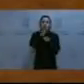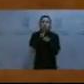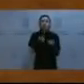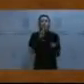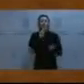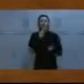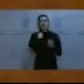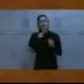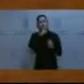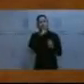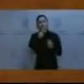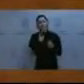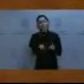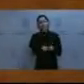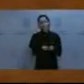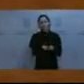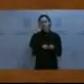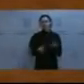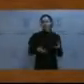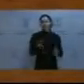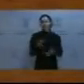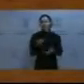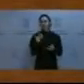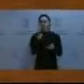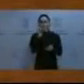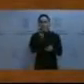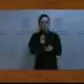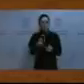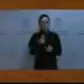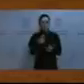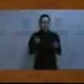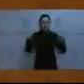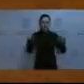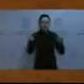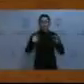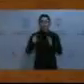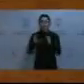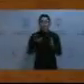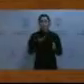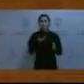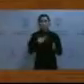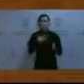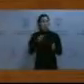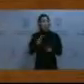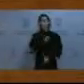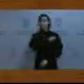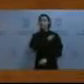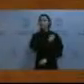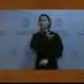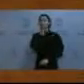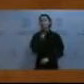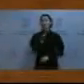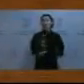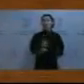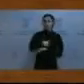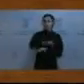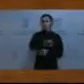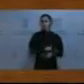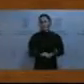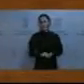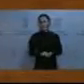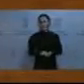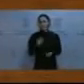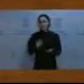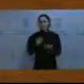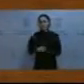diputado que no tiene que recurrir a fórmulas extrañas, puede pedirlo vía parlamentaria ya hoy, gracias a aquel esfuerzo, ¿no? Entonces el señor Buendía vendía